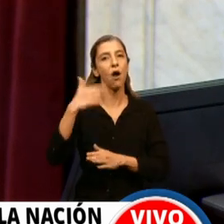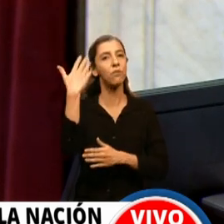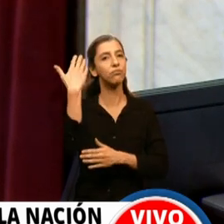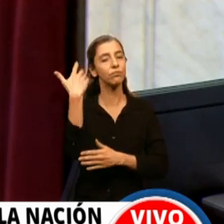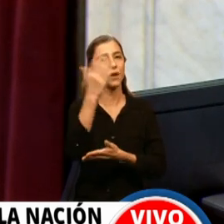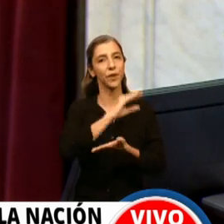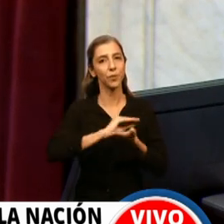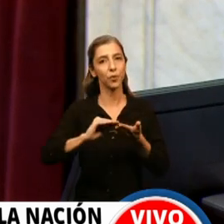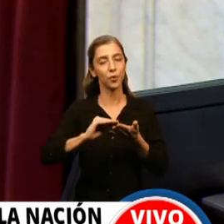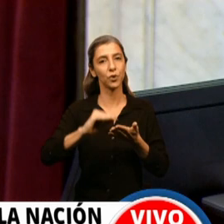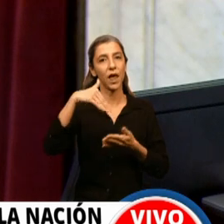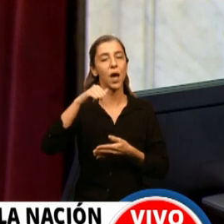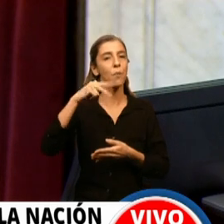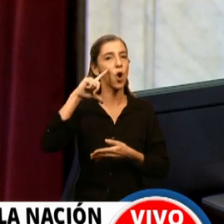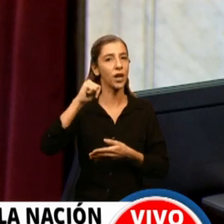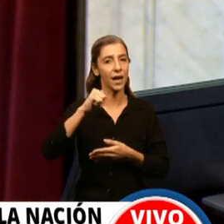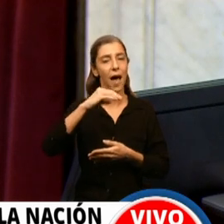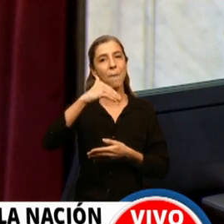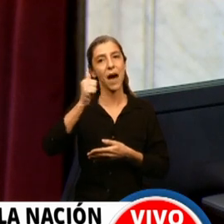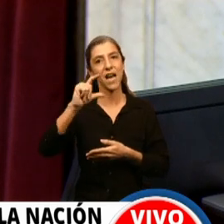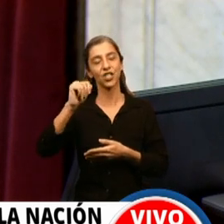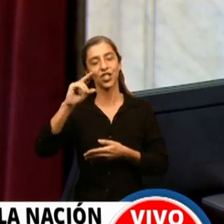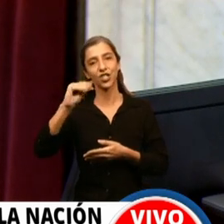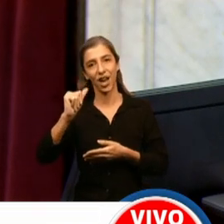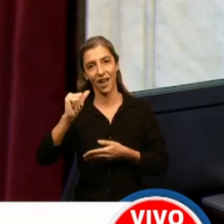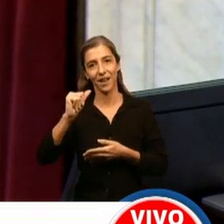mónica macho ma mónica marcha